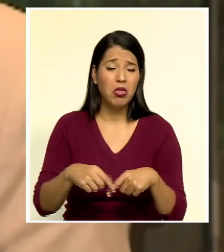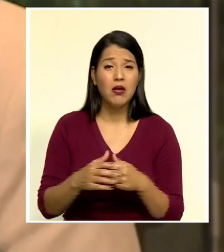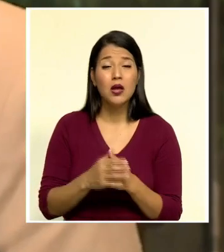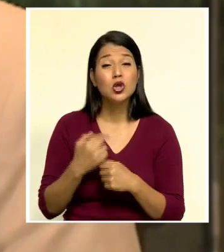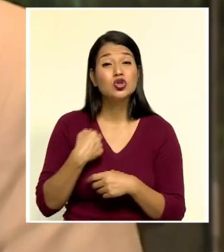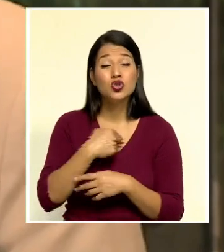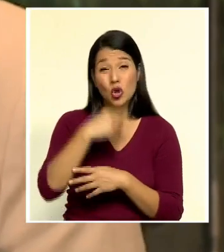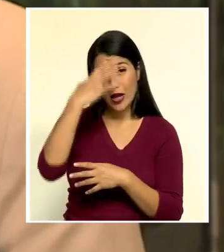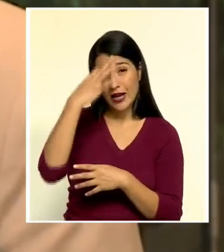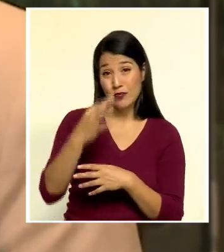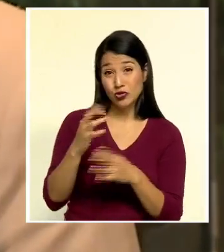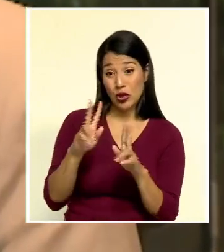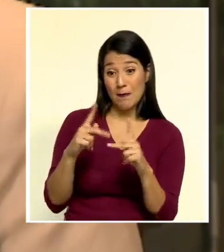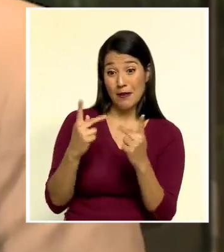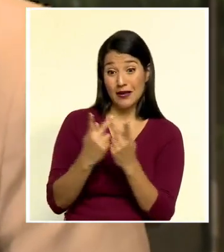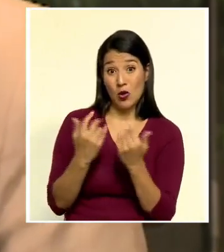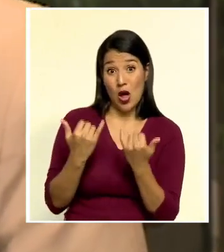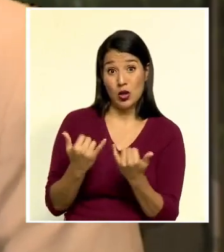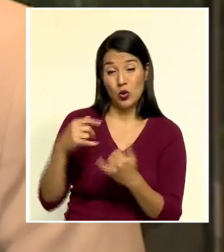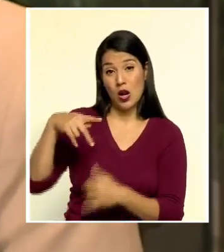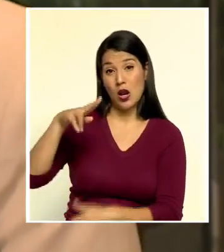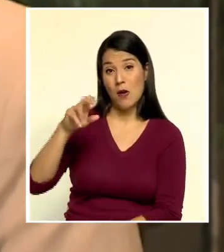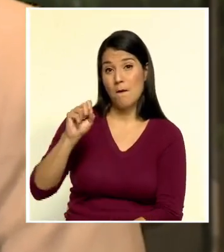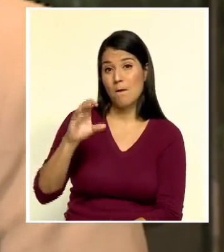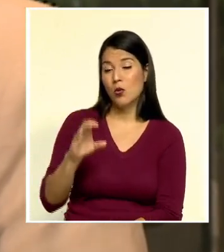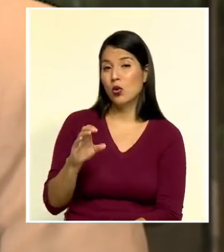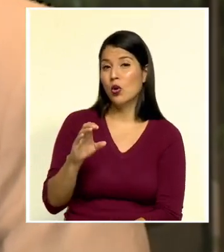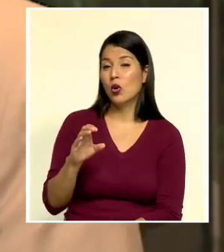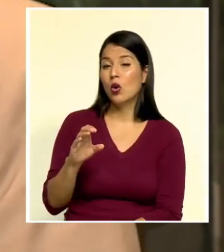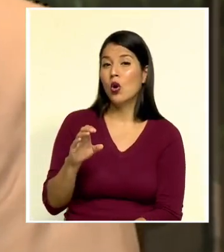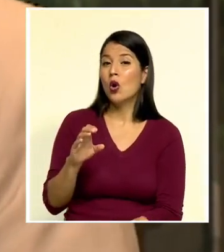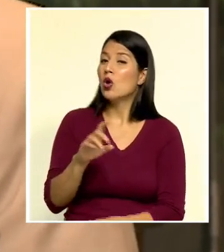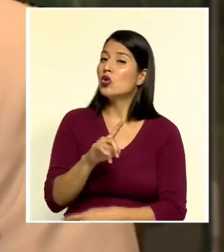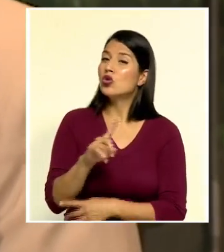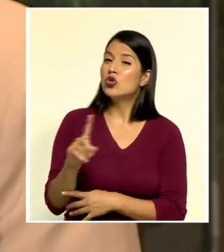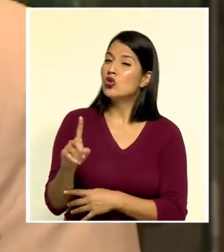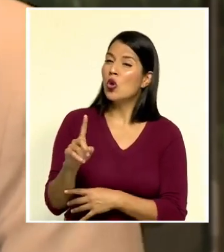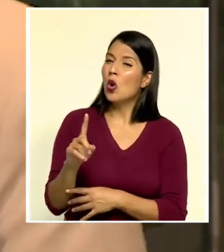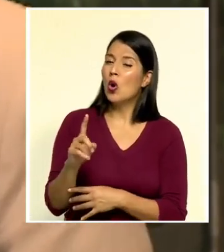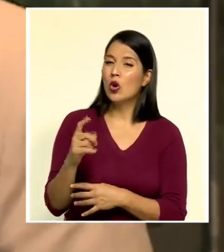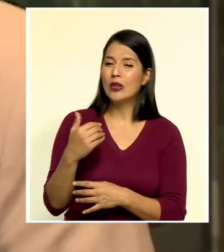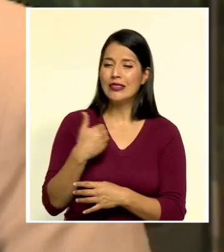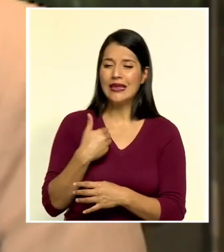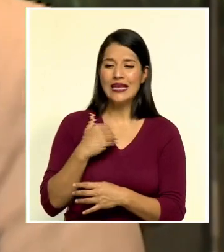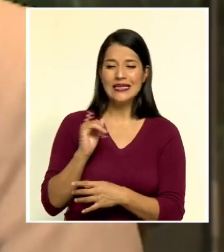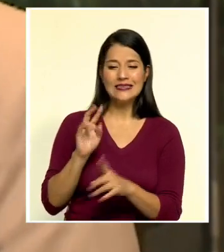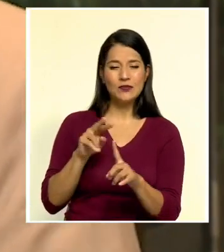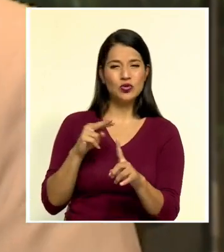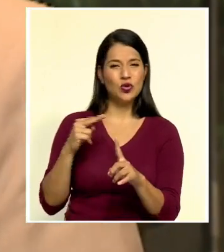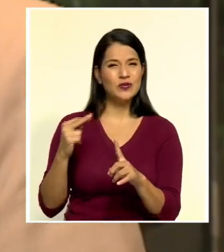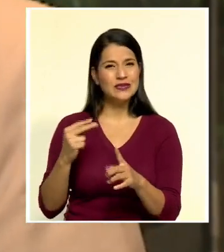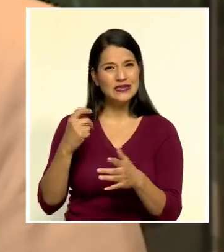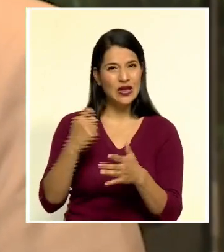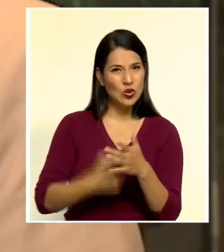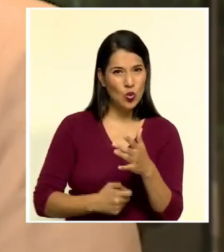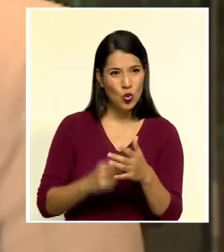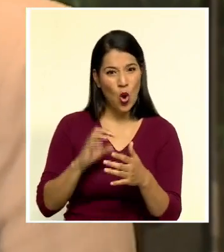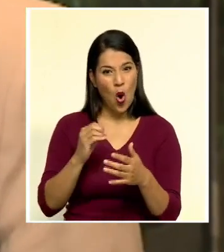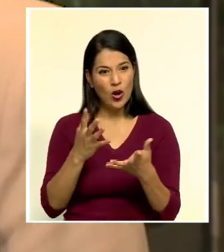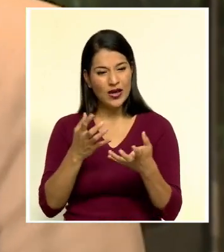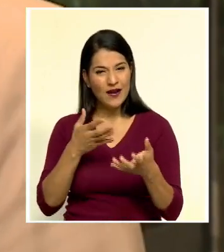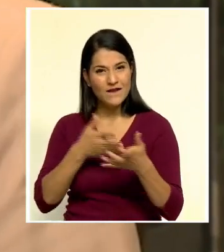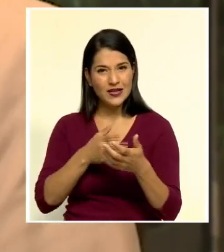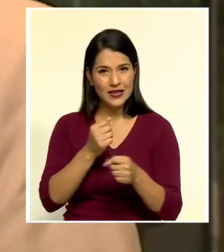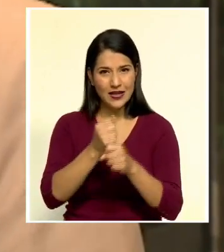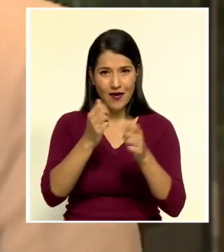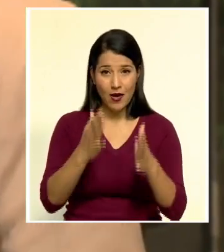Consideramos que la fracción actual del PUSC no tiene esa línea tan dura, tan antitrabajadora. Esperamos